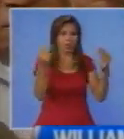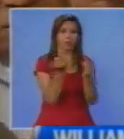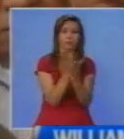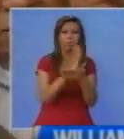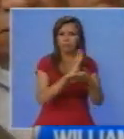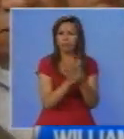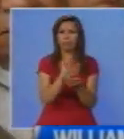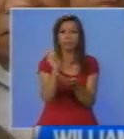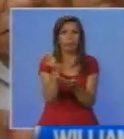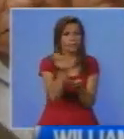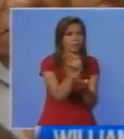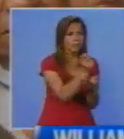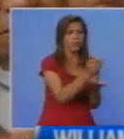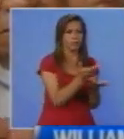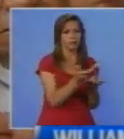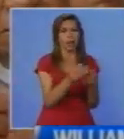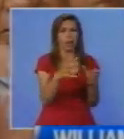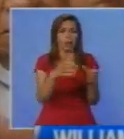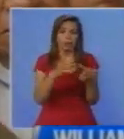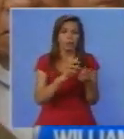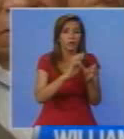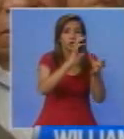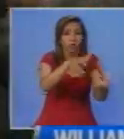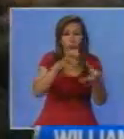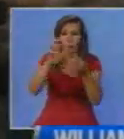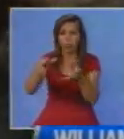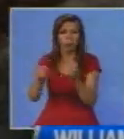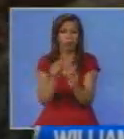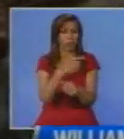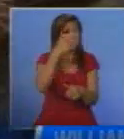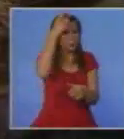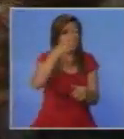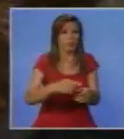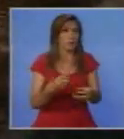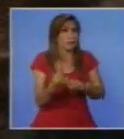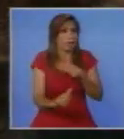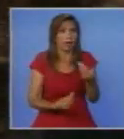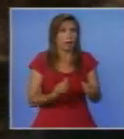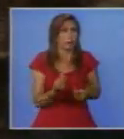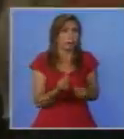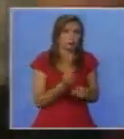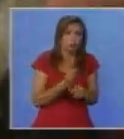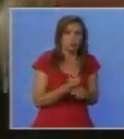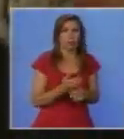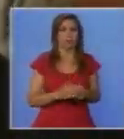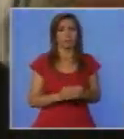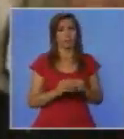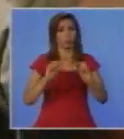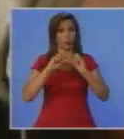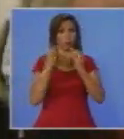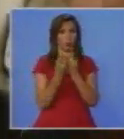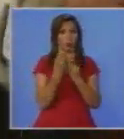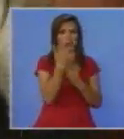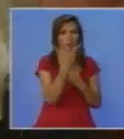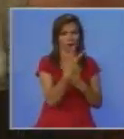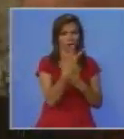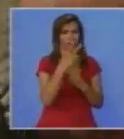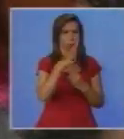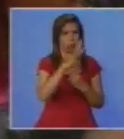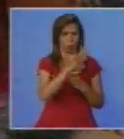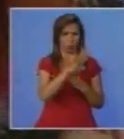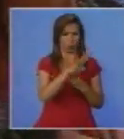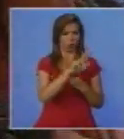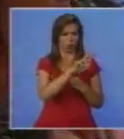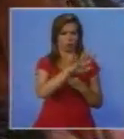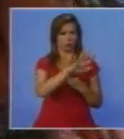podrá destinar, vender, hacer programas de vivienda. Ya se han organizado incluso en 34 grupos con su respectivo